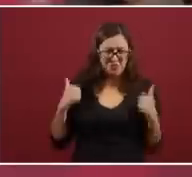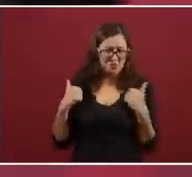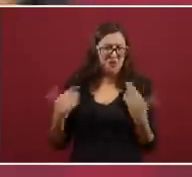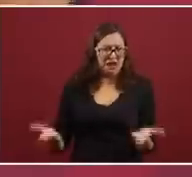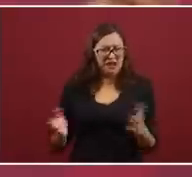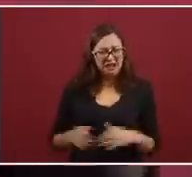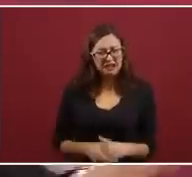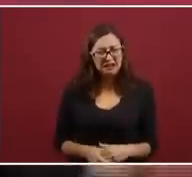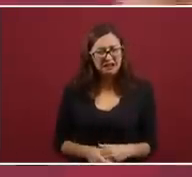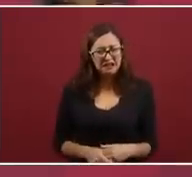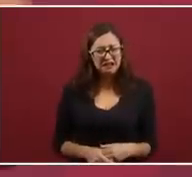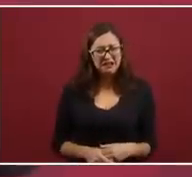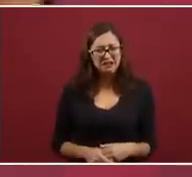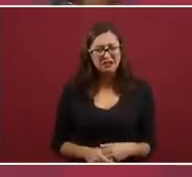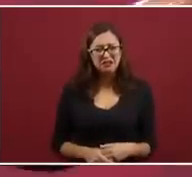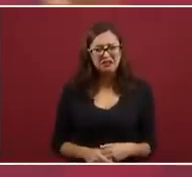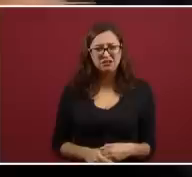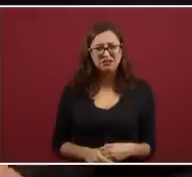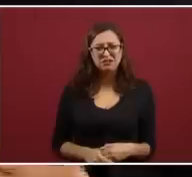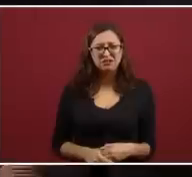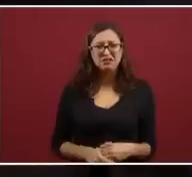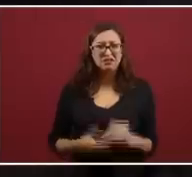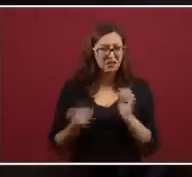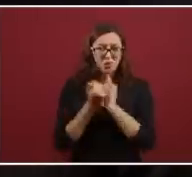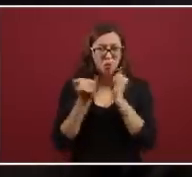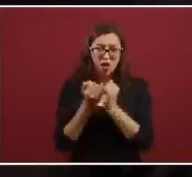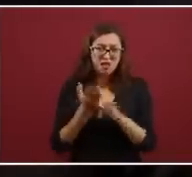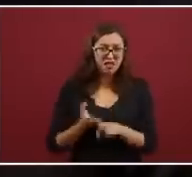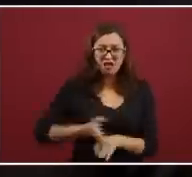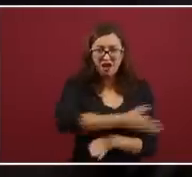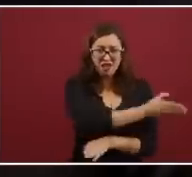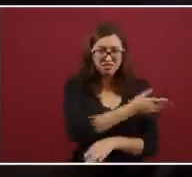para que hiciéramos lo mismo